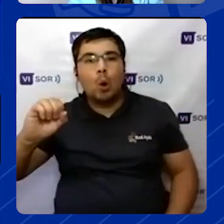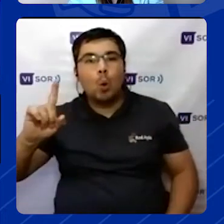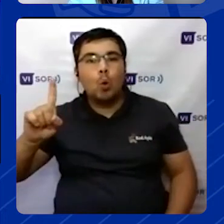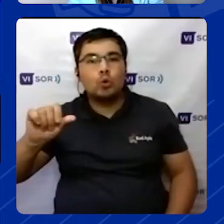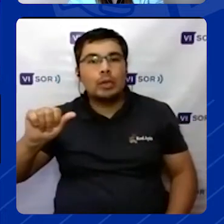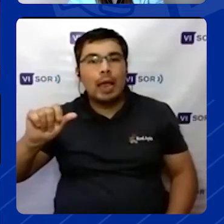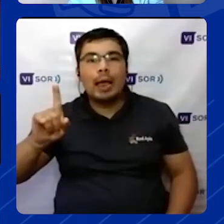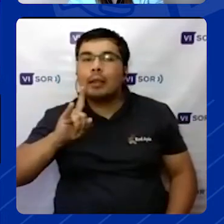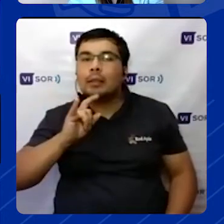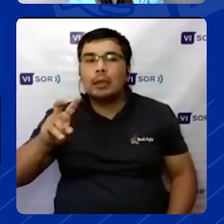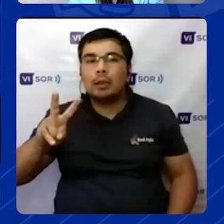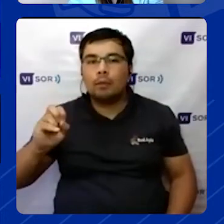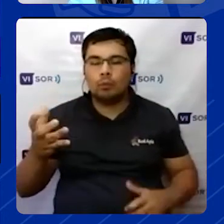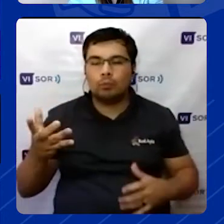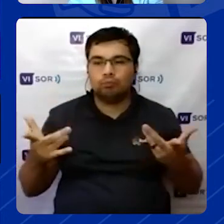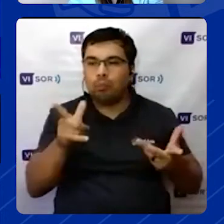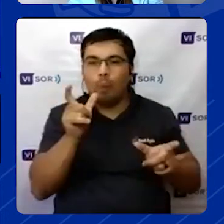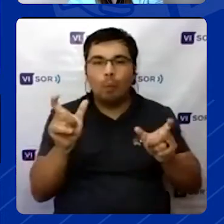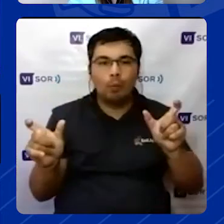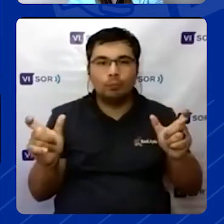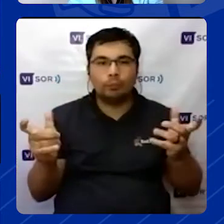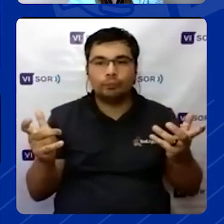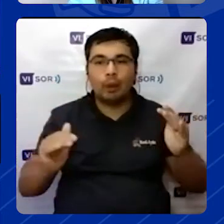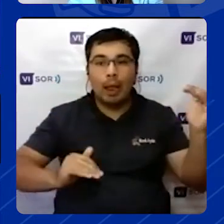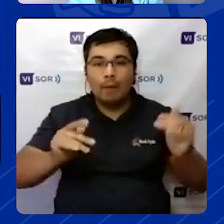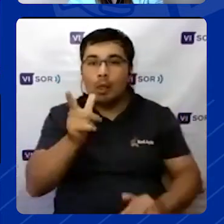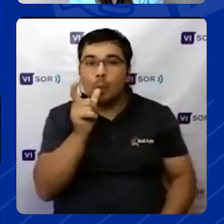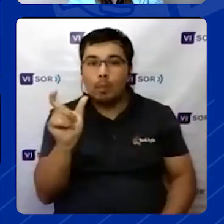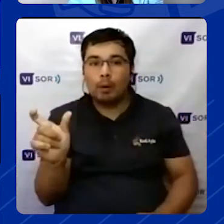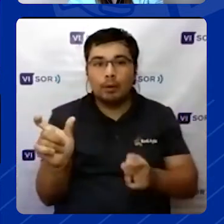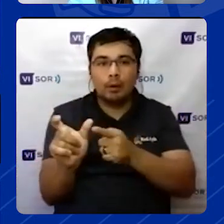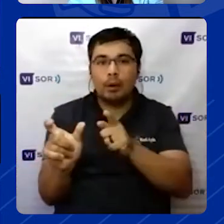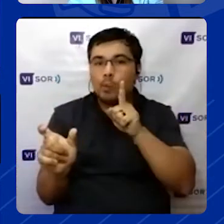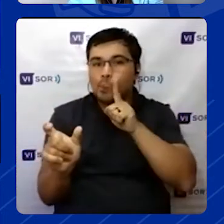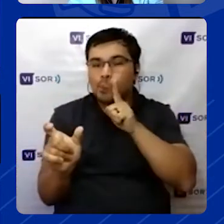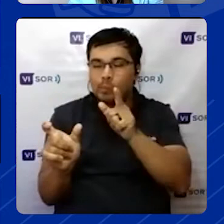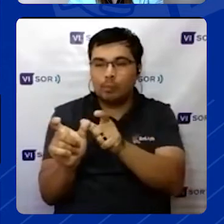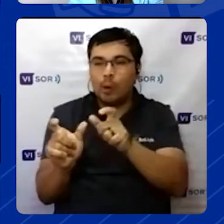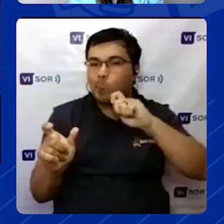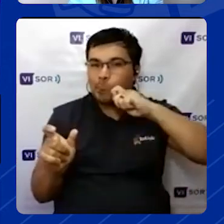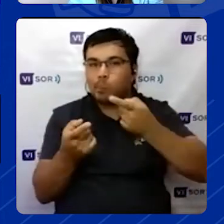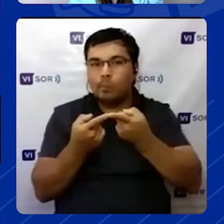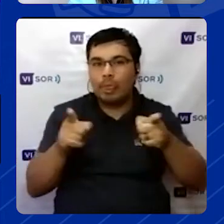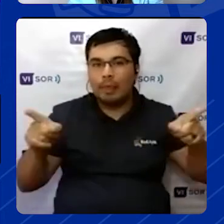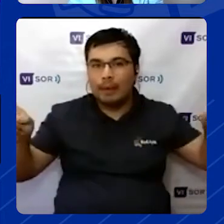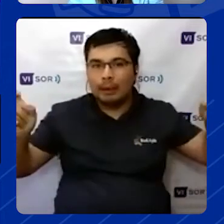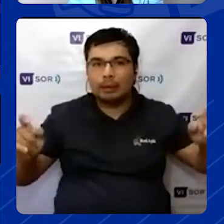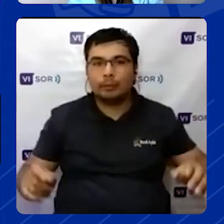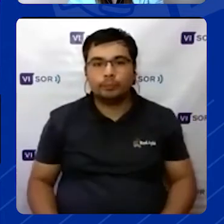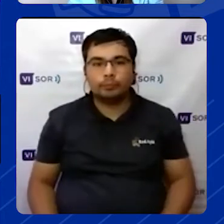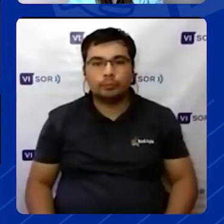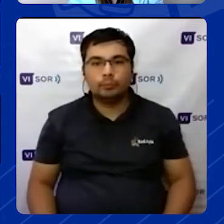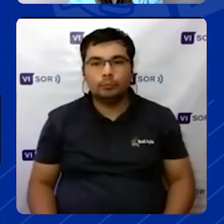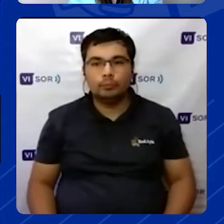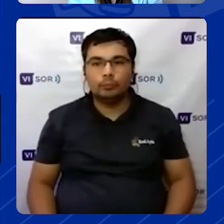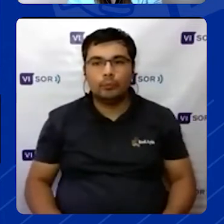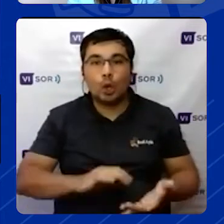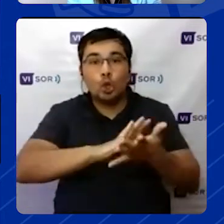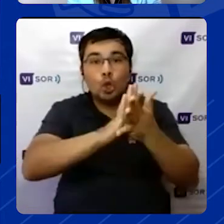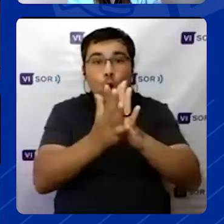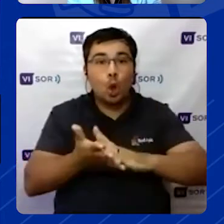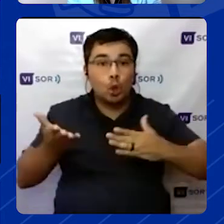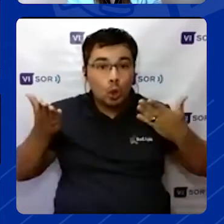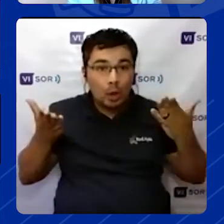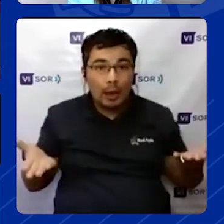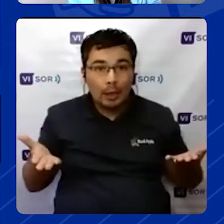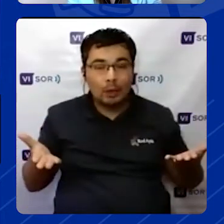cuestiones que muchas veces pues hacían que una palabra tuviese terminaciones diferentes. Bien. Pues todas estas cuestiones son las